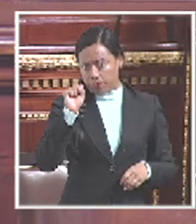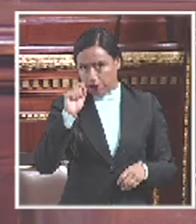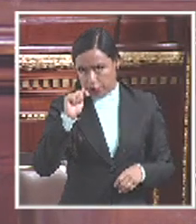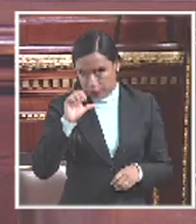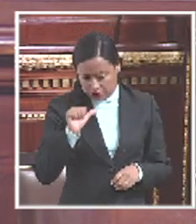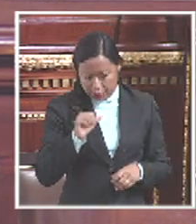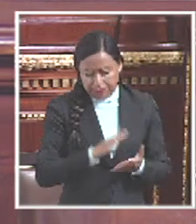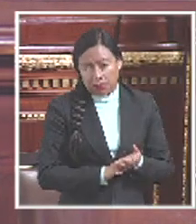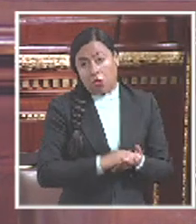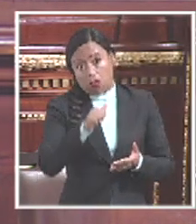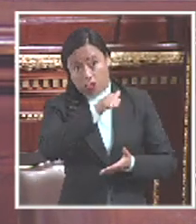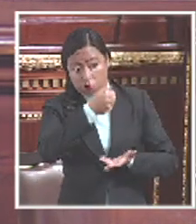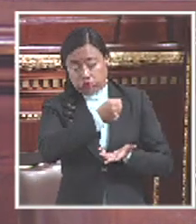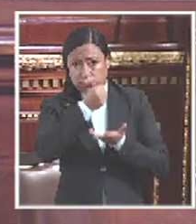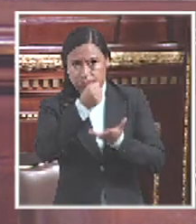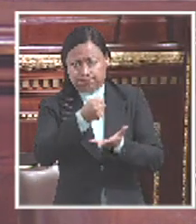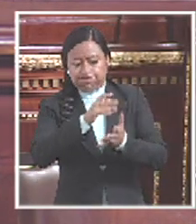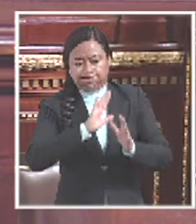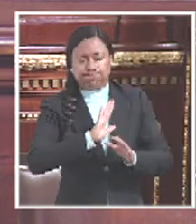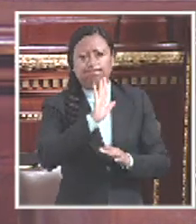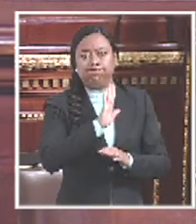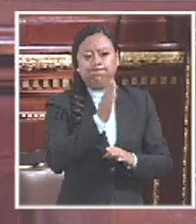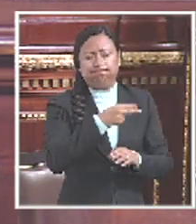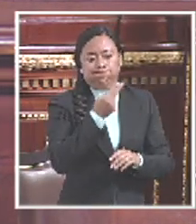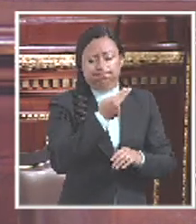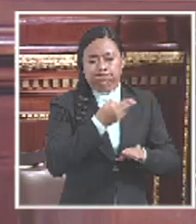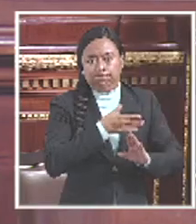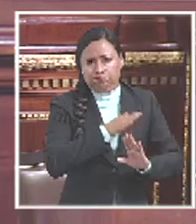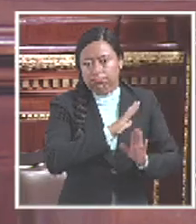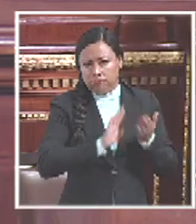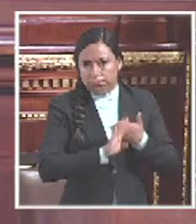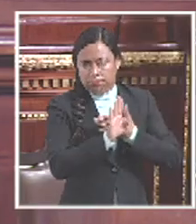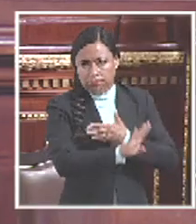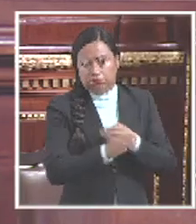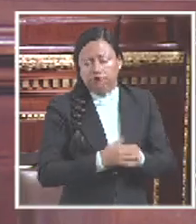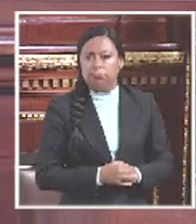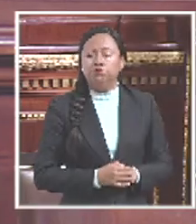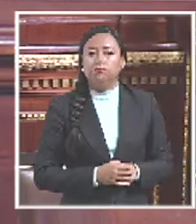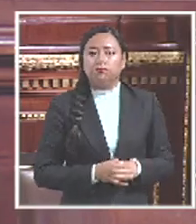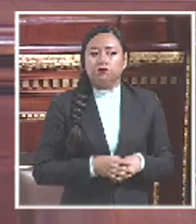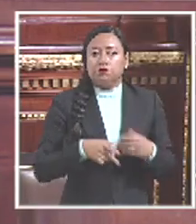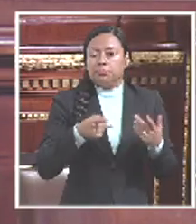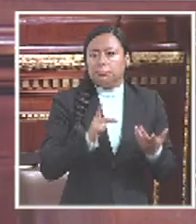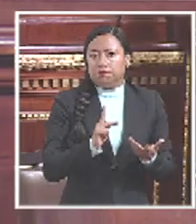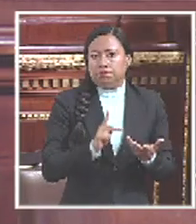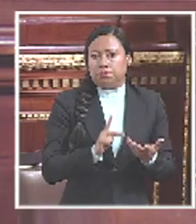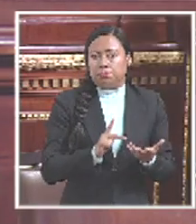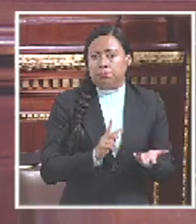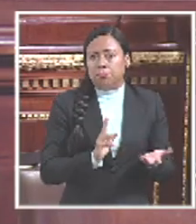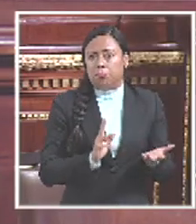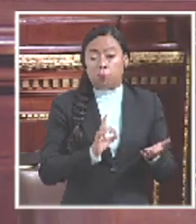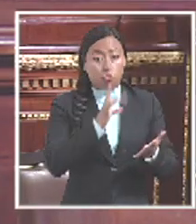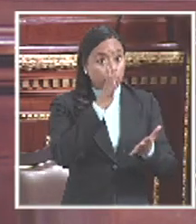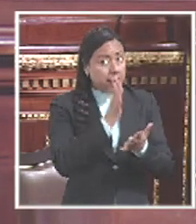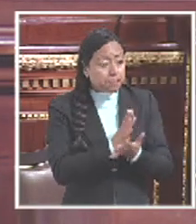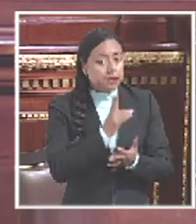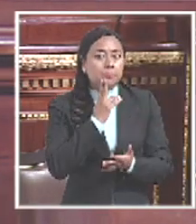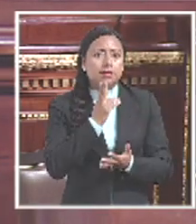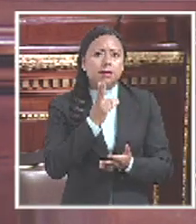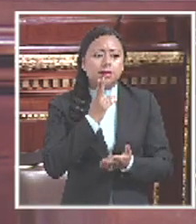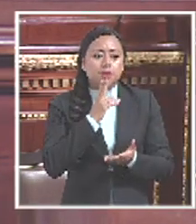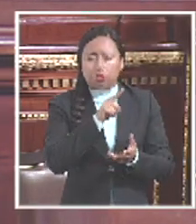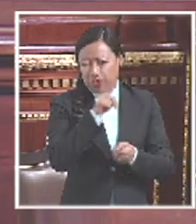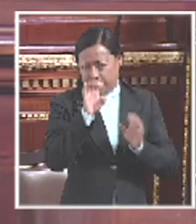por razones de higiene o que prevengan el desperdicio de alimentos, siempre y cuando no existan alternativas